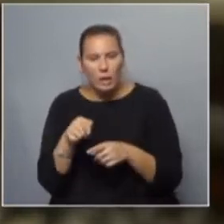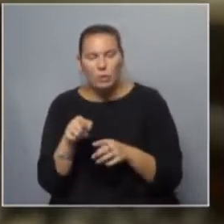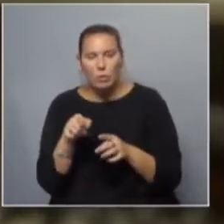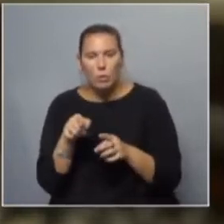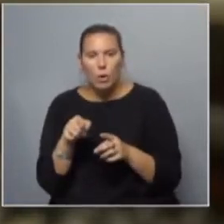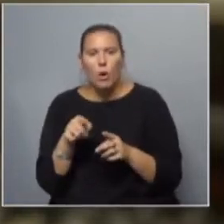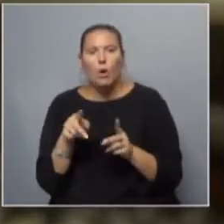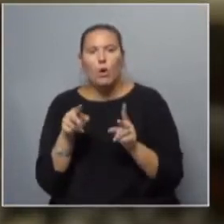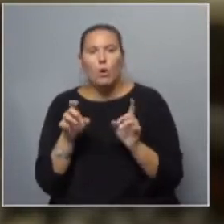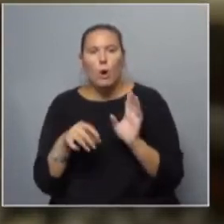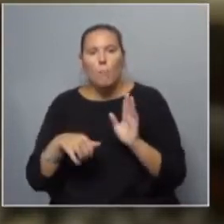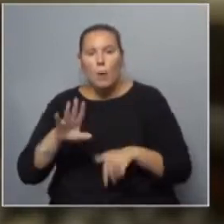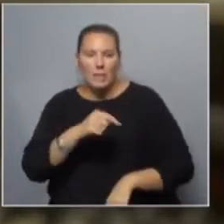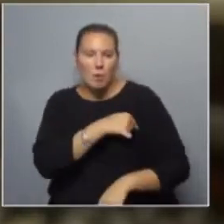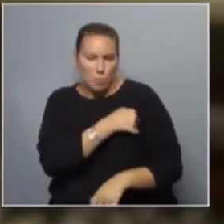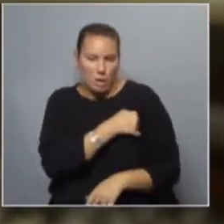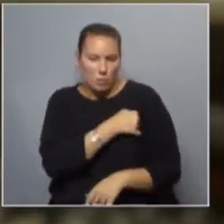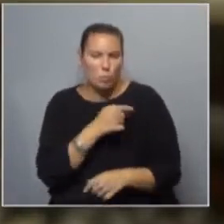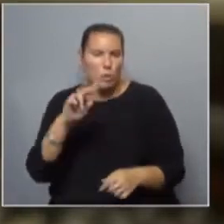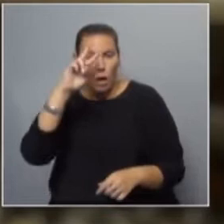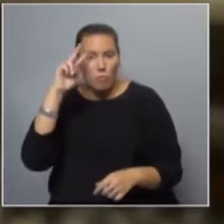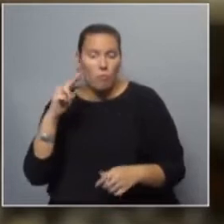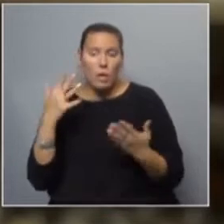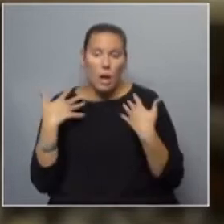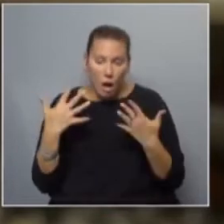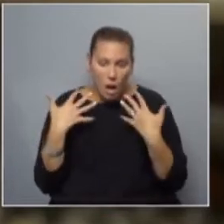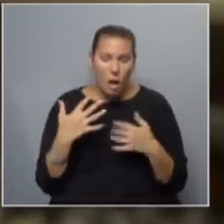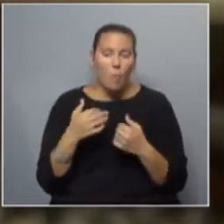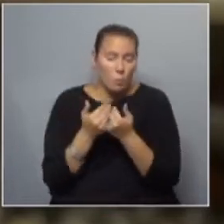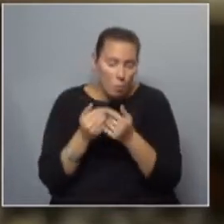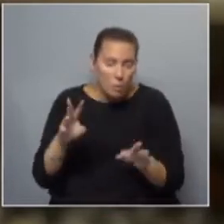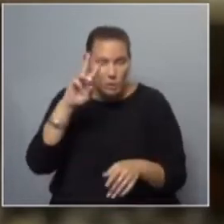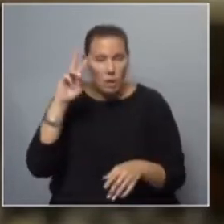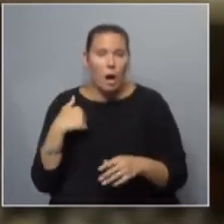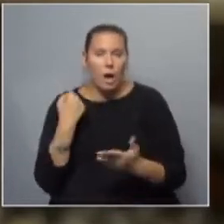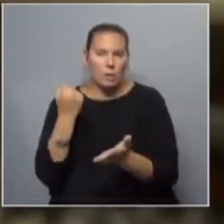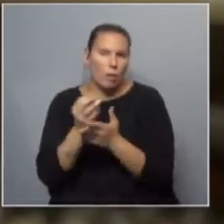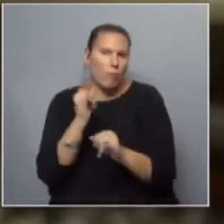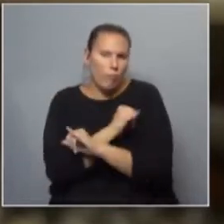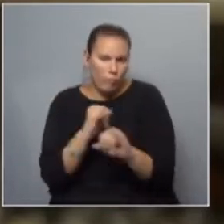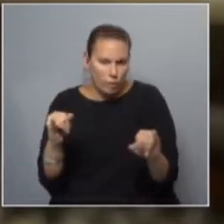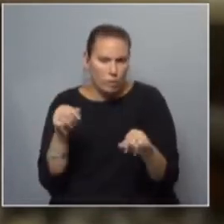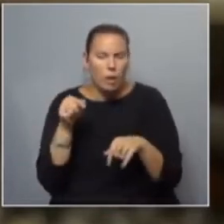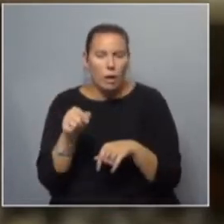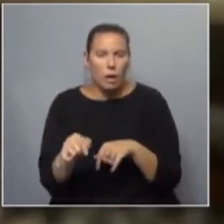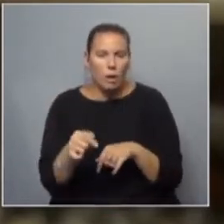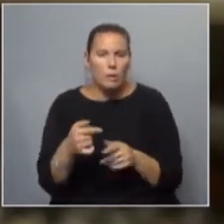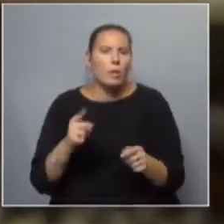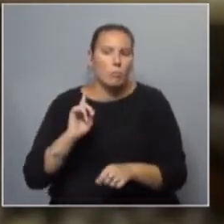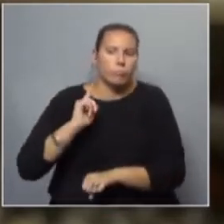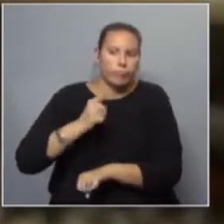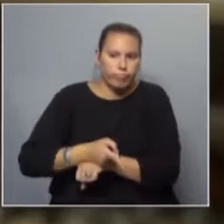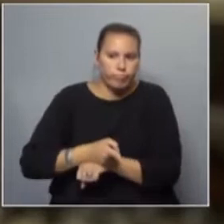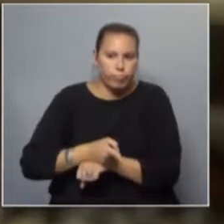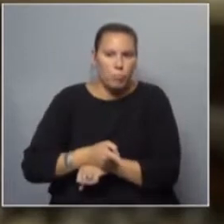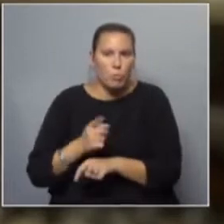sucede cuando aumenta la temperatura, o sea, en el verano, comienzo del verano hasta fines de verano es cuando tenemos estas determinaciones,